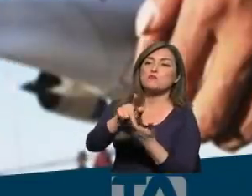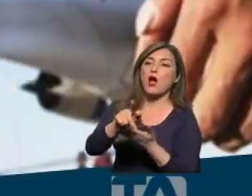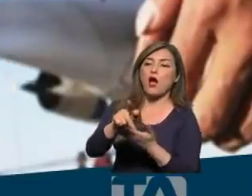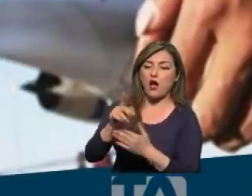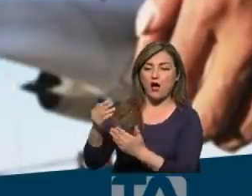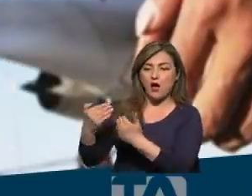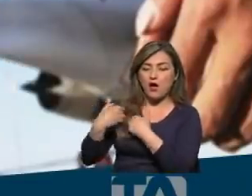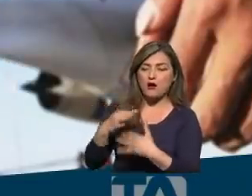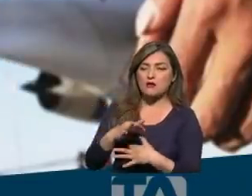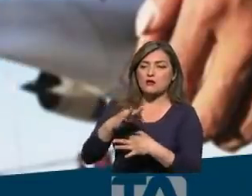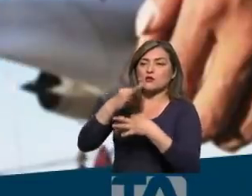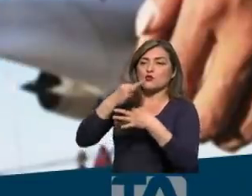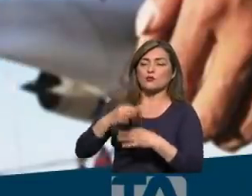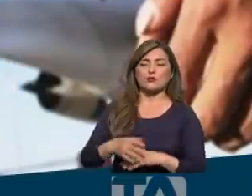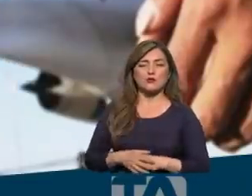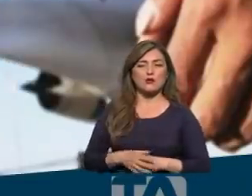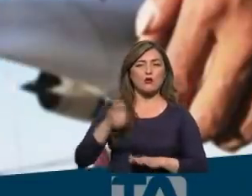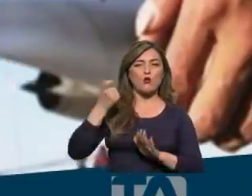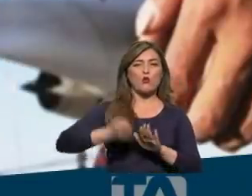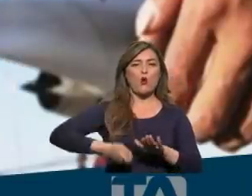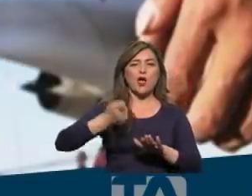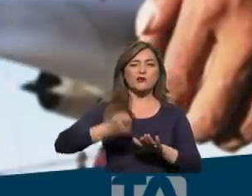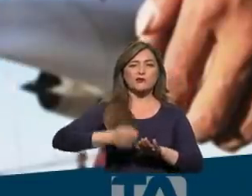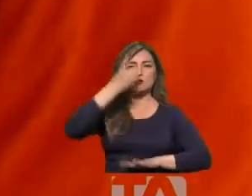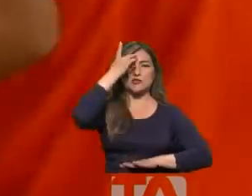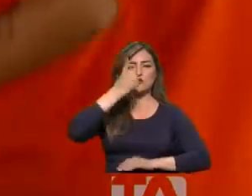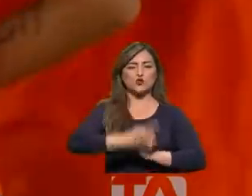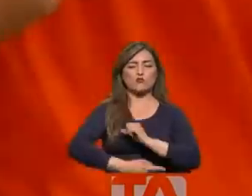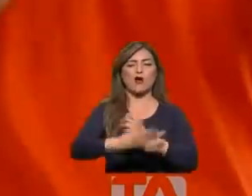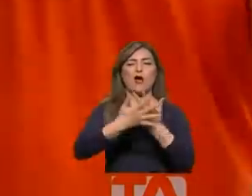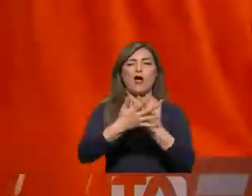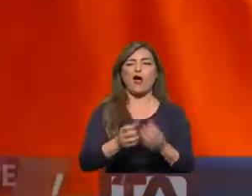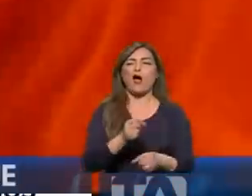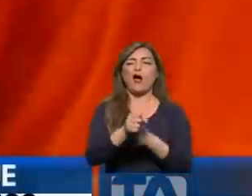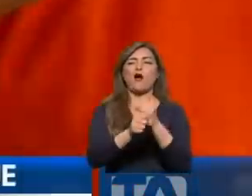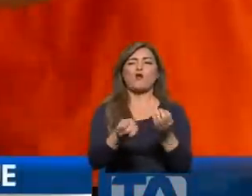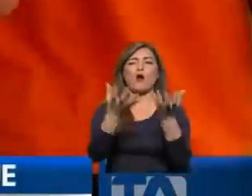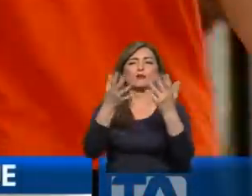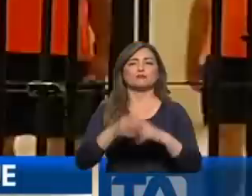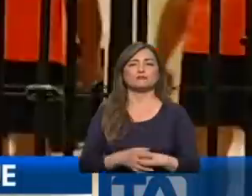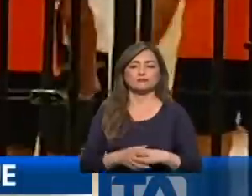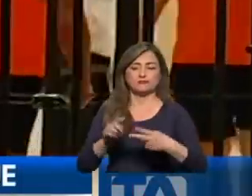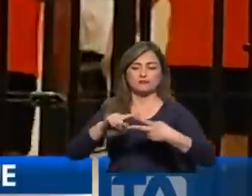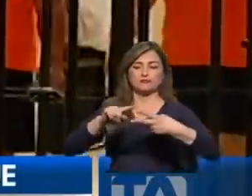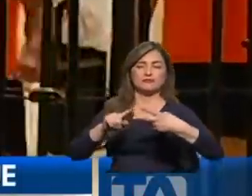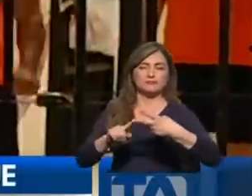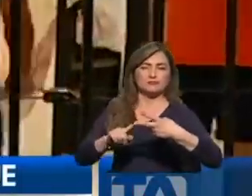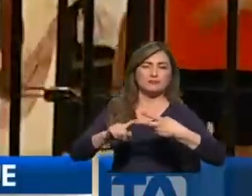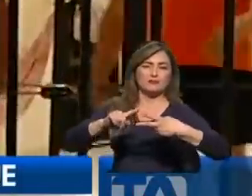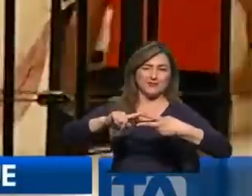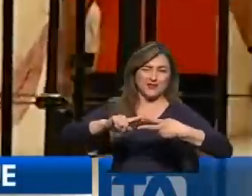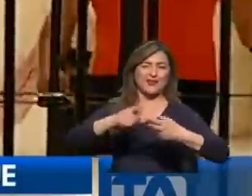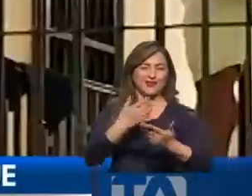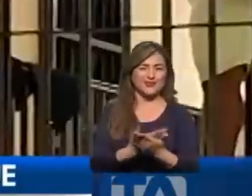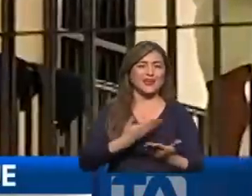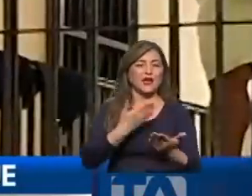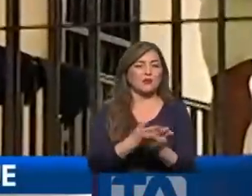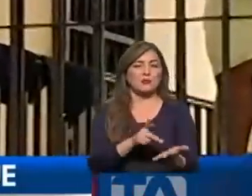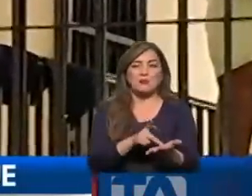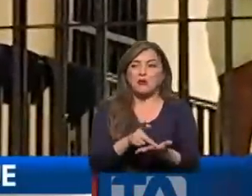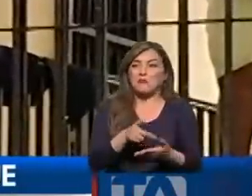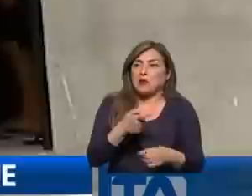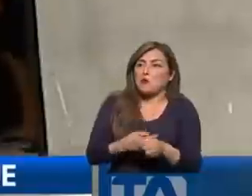y contar con una sentencia condenatoria de última instancia. Lo primero es casi la regla en casos donde se exigen reparaciones pero